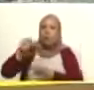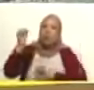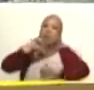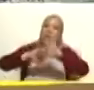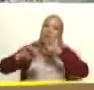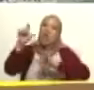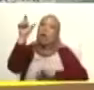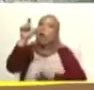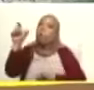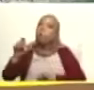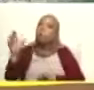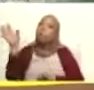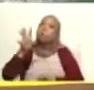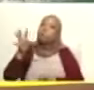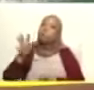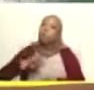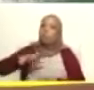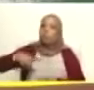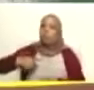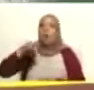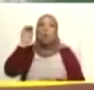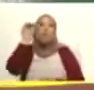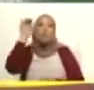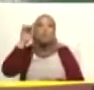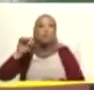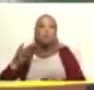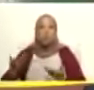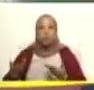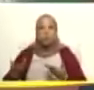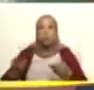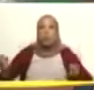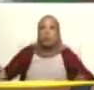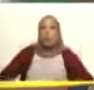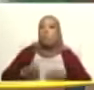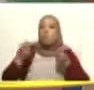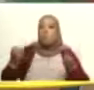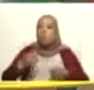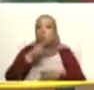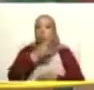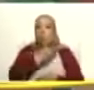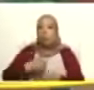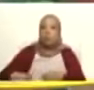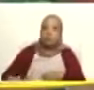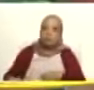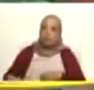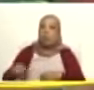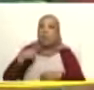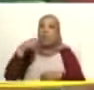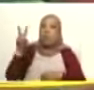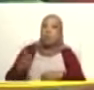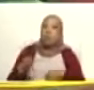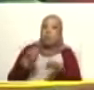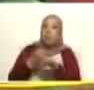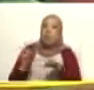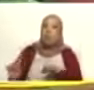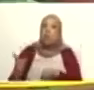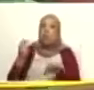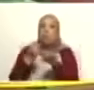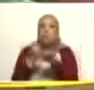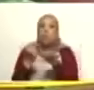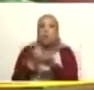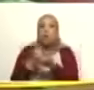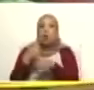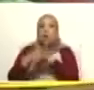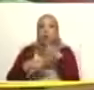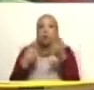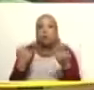la Guayana Esequiba por nuestro futuro. Es un mensaje motivador, presidente, de verdad cuando ellos dicen es la primera vez que